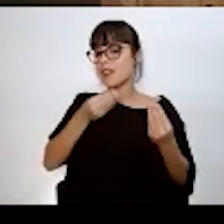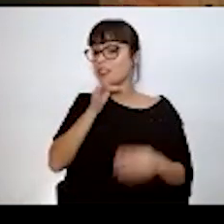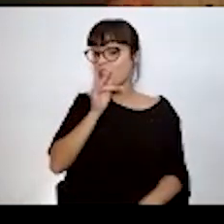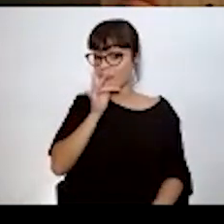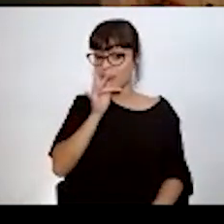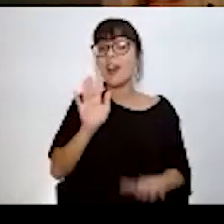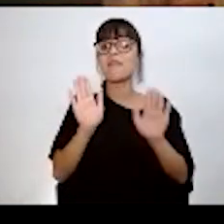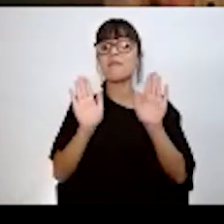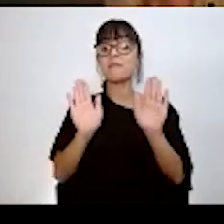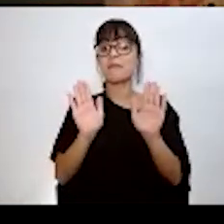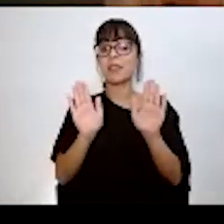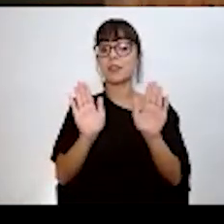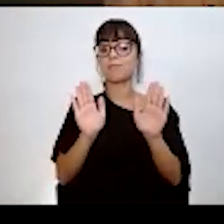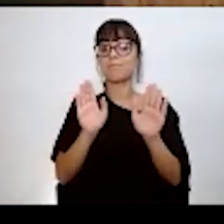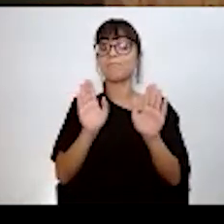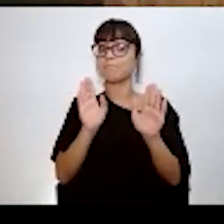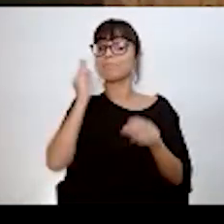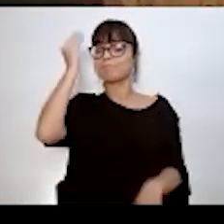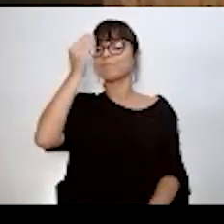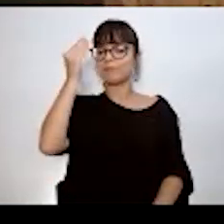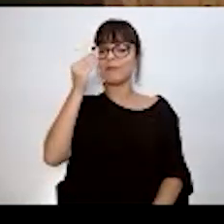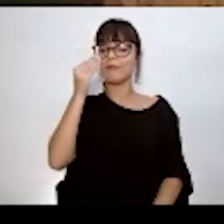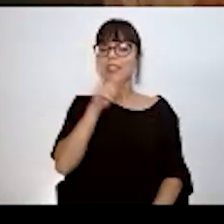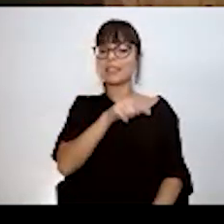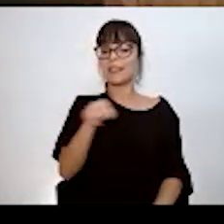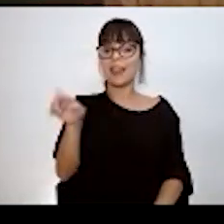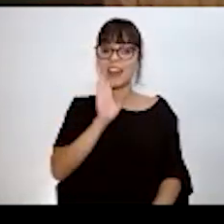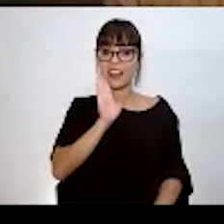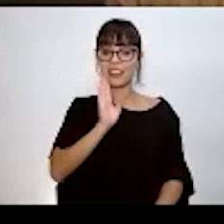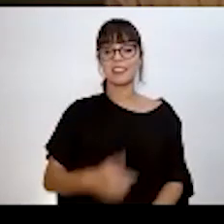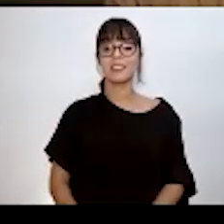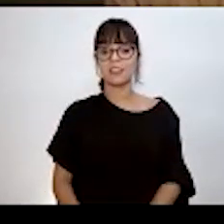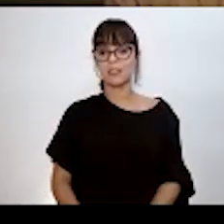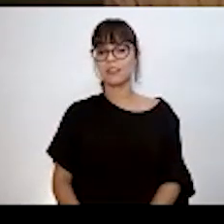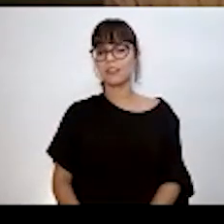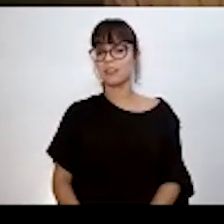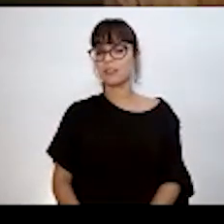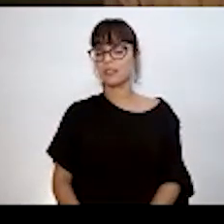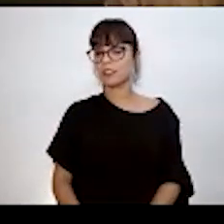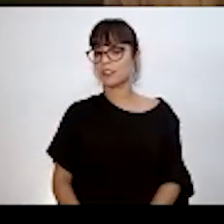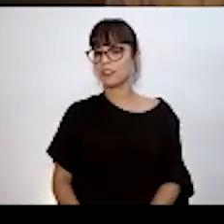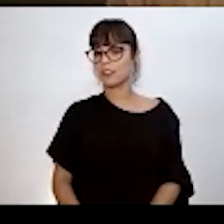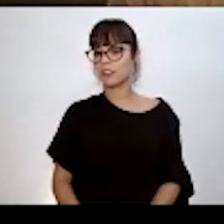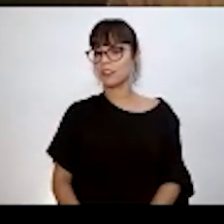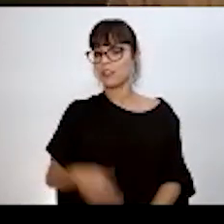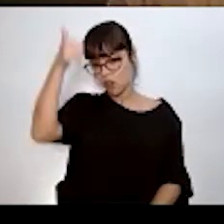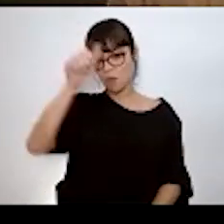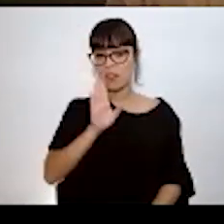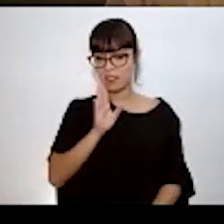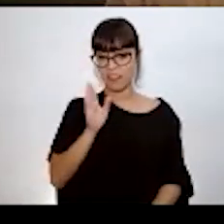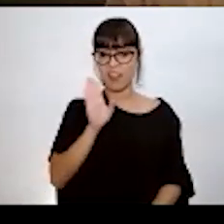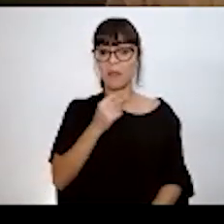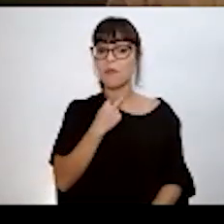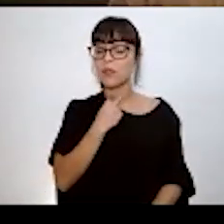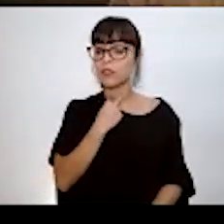principio parece que son los grandes elementos que nos ayudan a entender, ¿no? Sí. Otra cuestión está relacionada con la práctica,